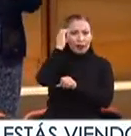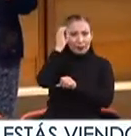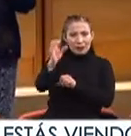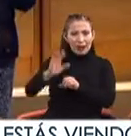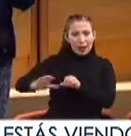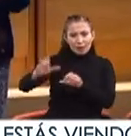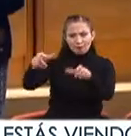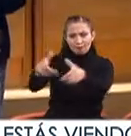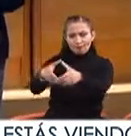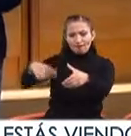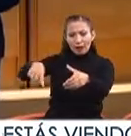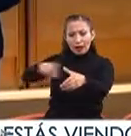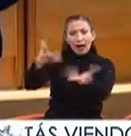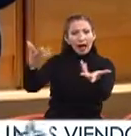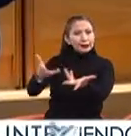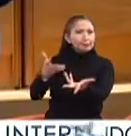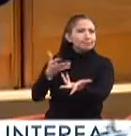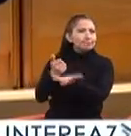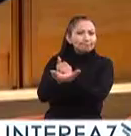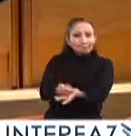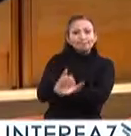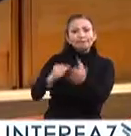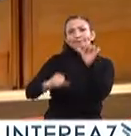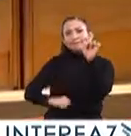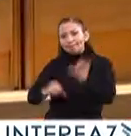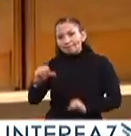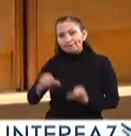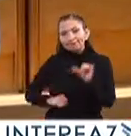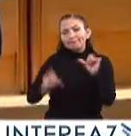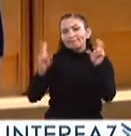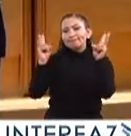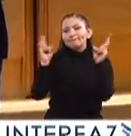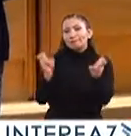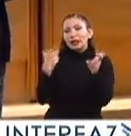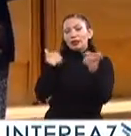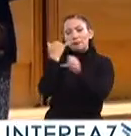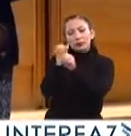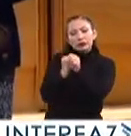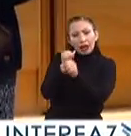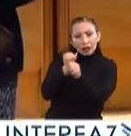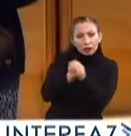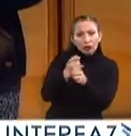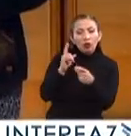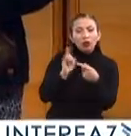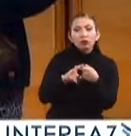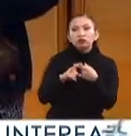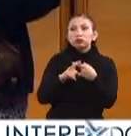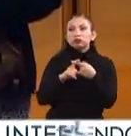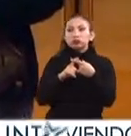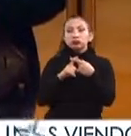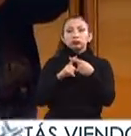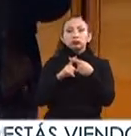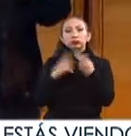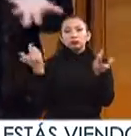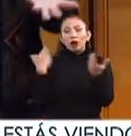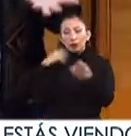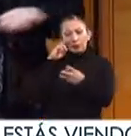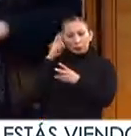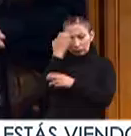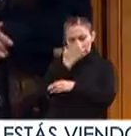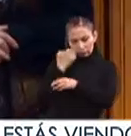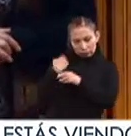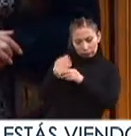Esto realizan acciones que tienen que ver con la investigación